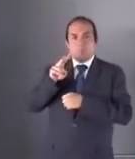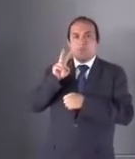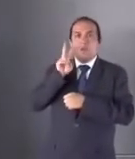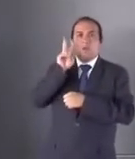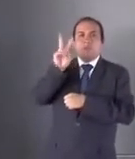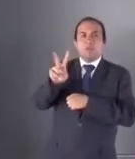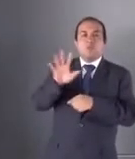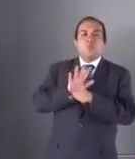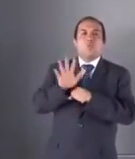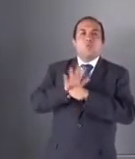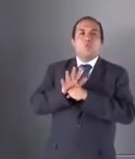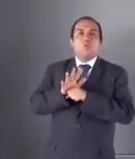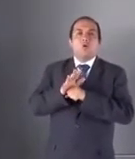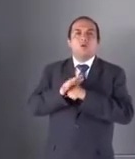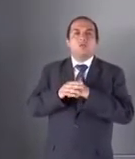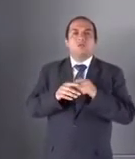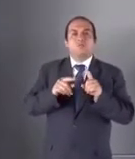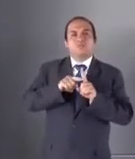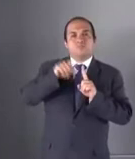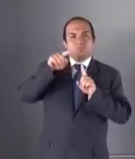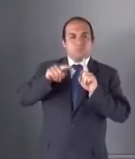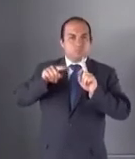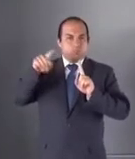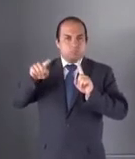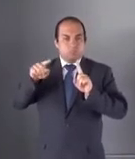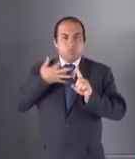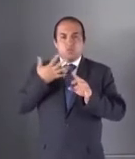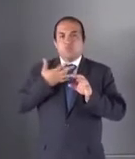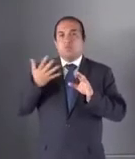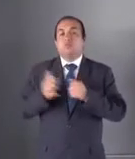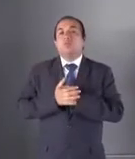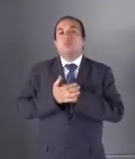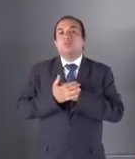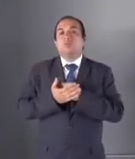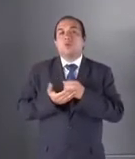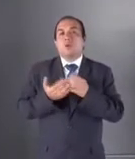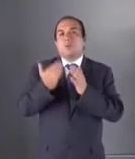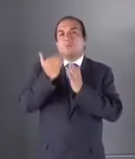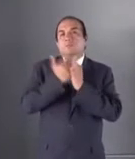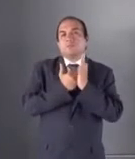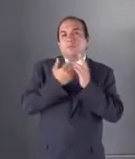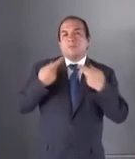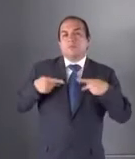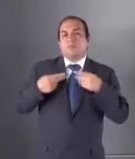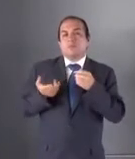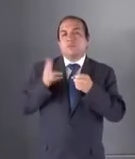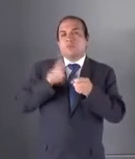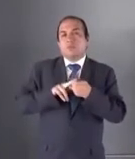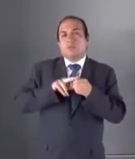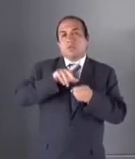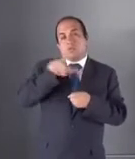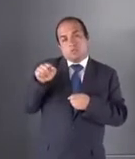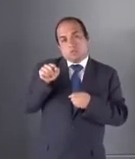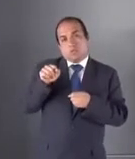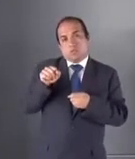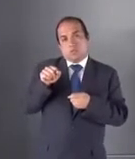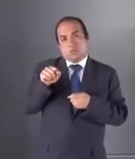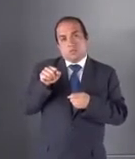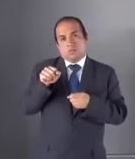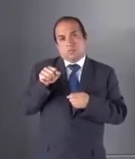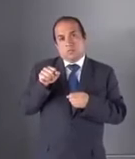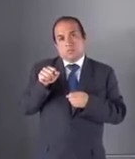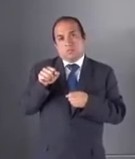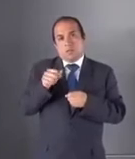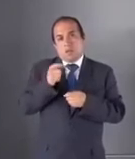la evolución. Tuvo una disminución la hospitalización y después un